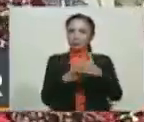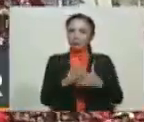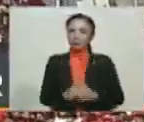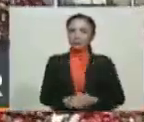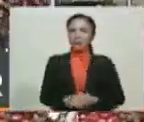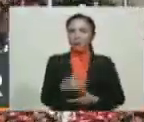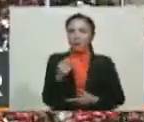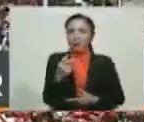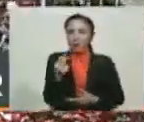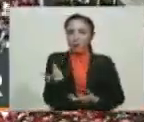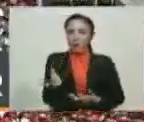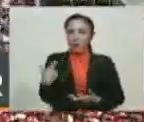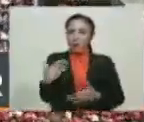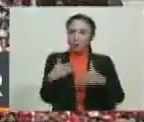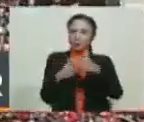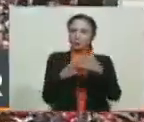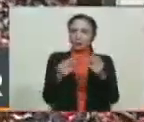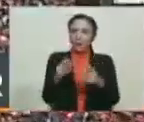detenernos